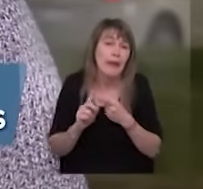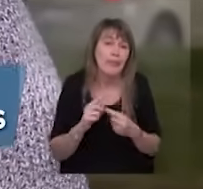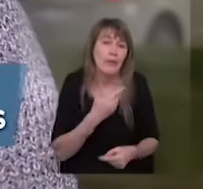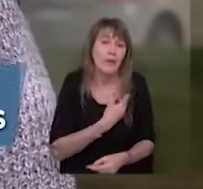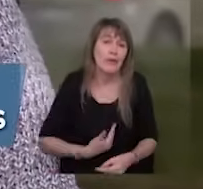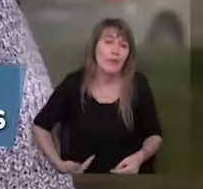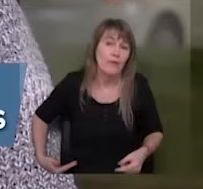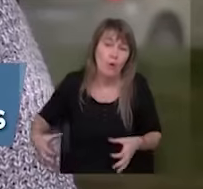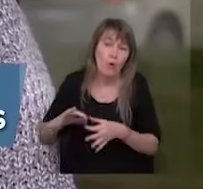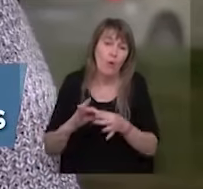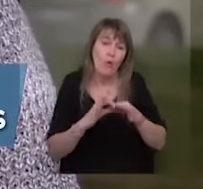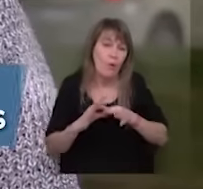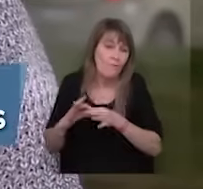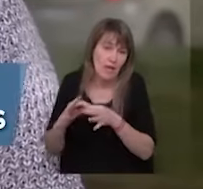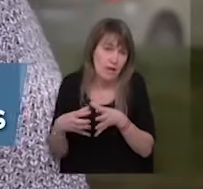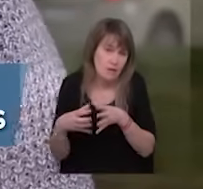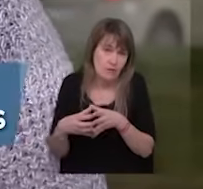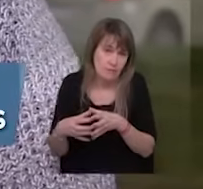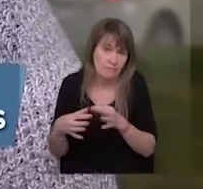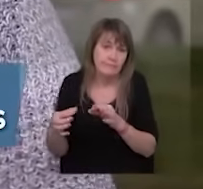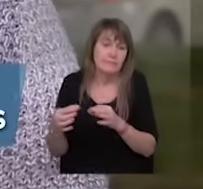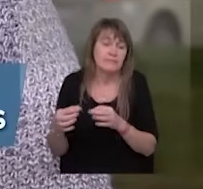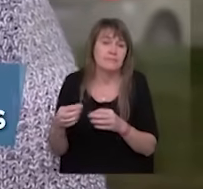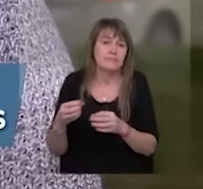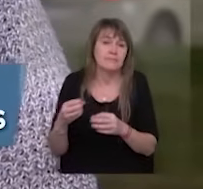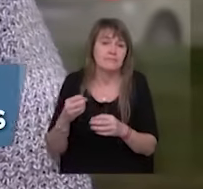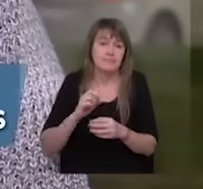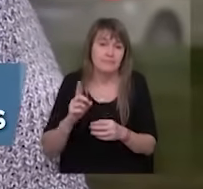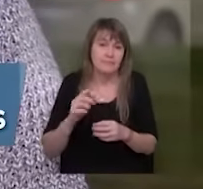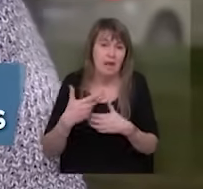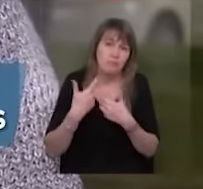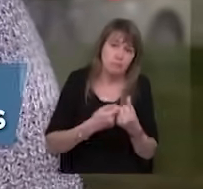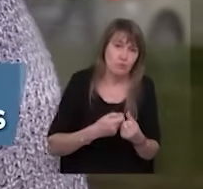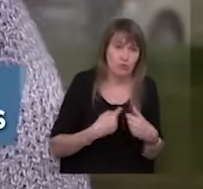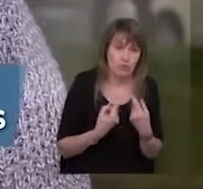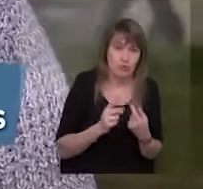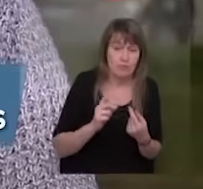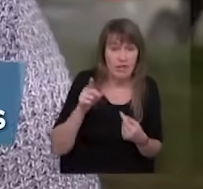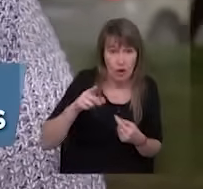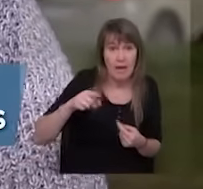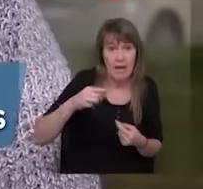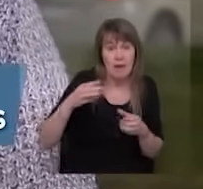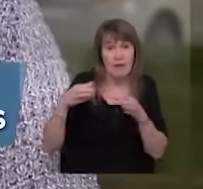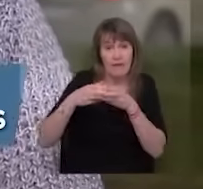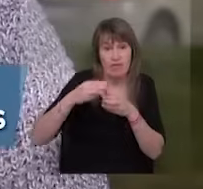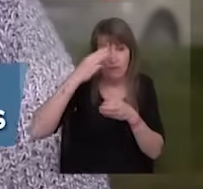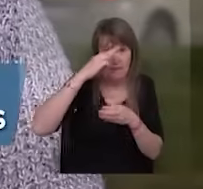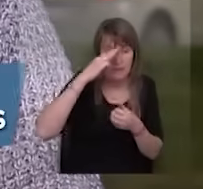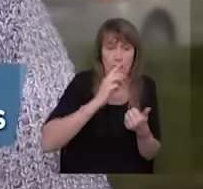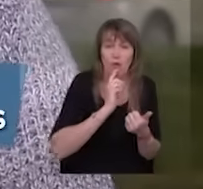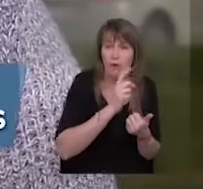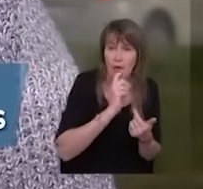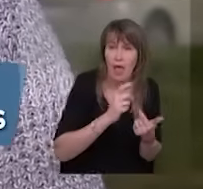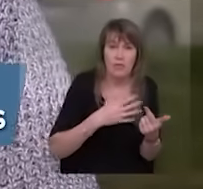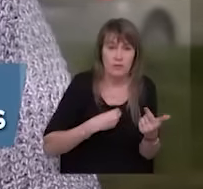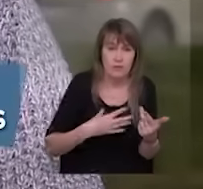seguramente por otras otras razones lamentablemente no terminó acompañando el proyecto que el propio Cabildo abierto el partido Colorado el Partido Nacional el